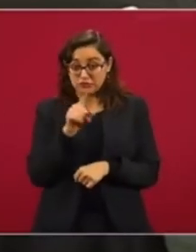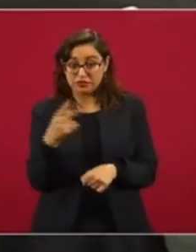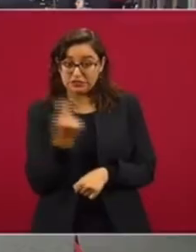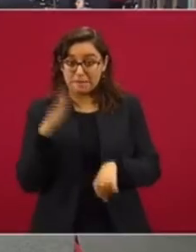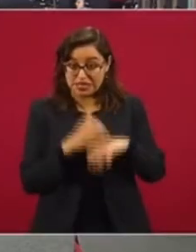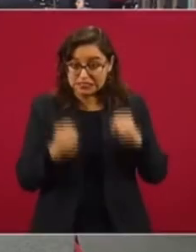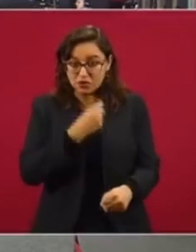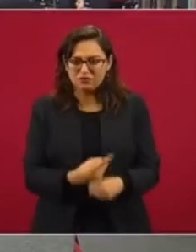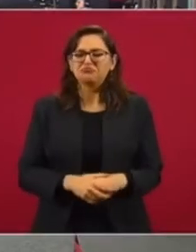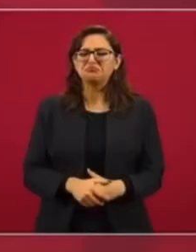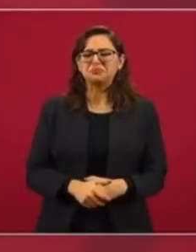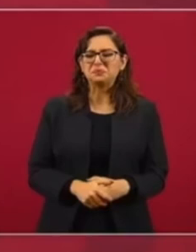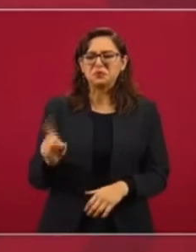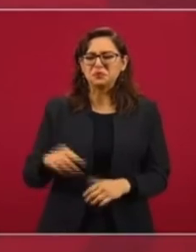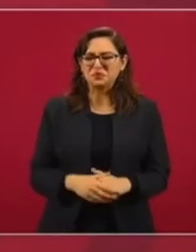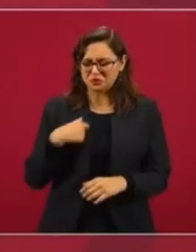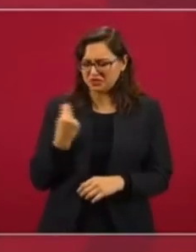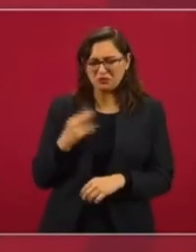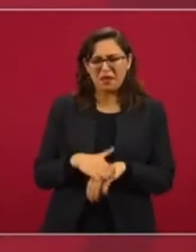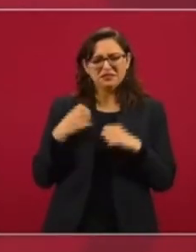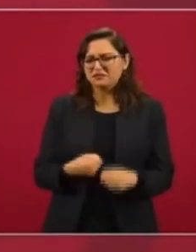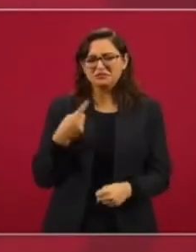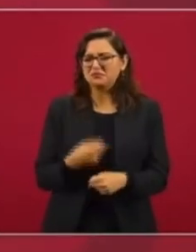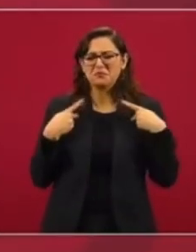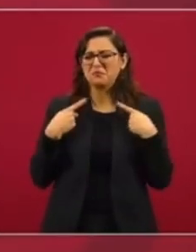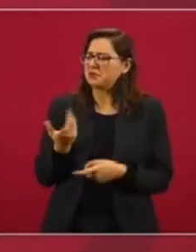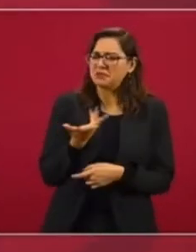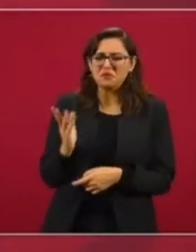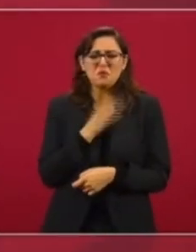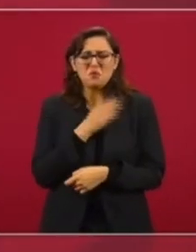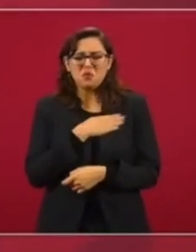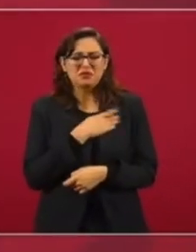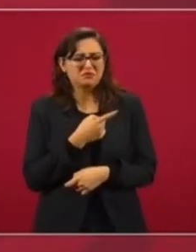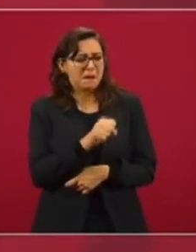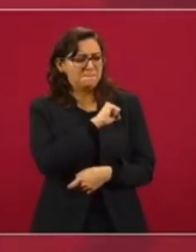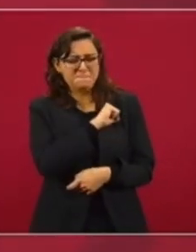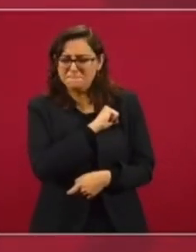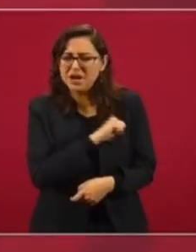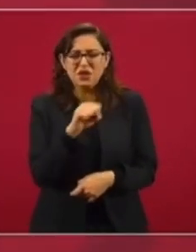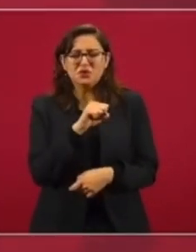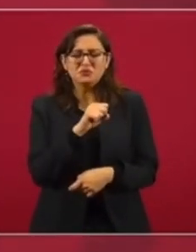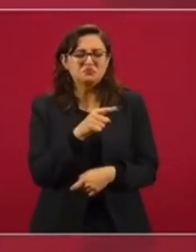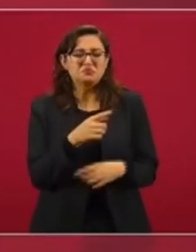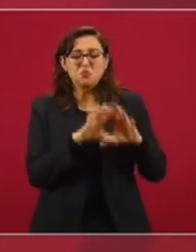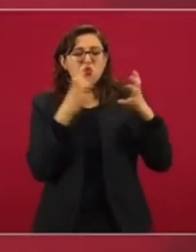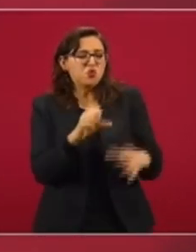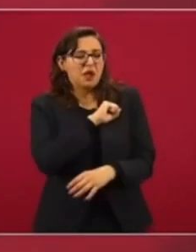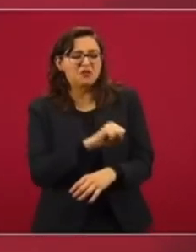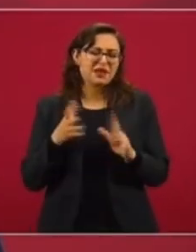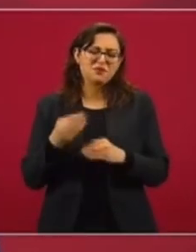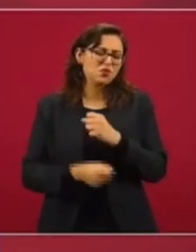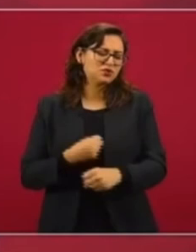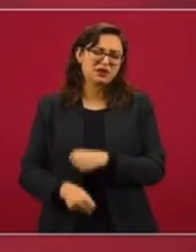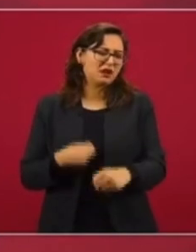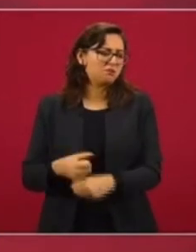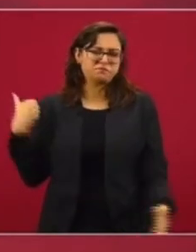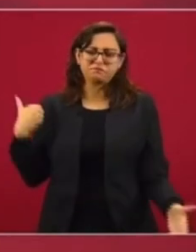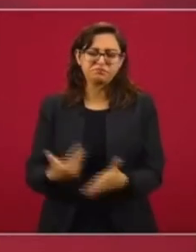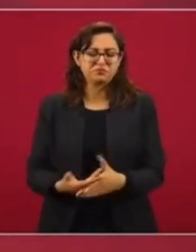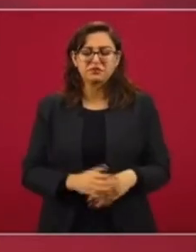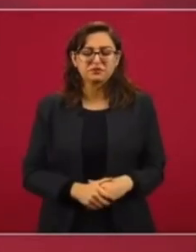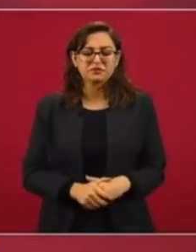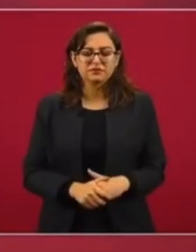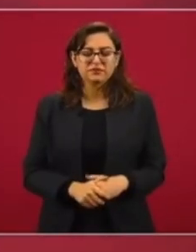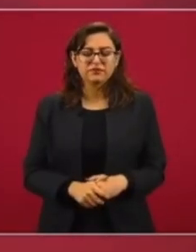no, de... No, porque la gente es buena. Son muy pocos los malos de Malolandia. La gente es muy buena. Entonces no hace